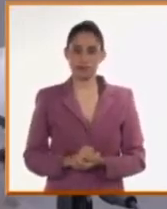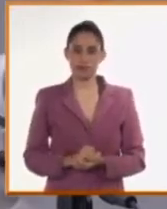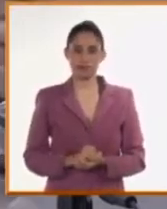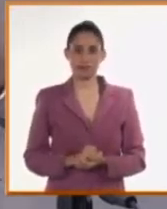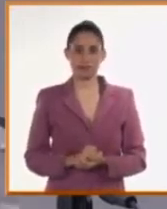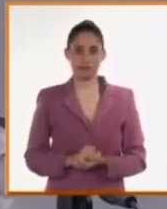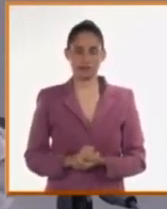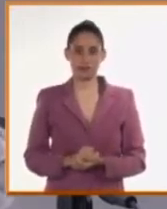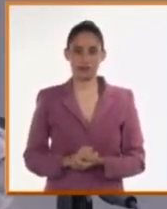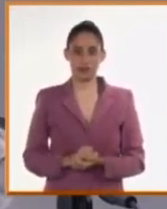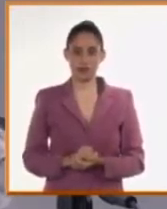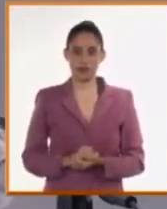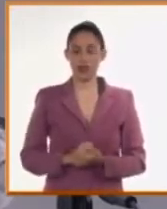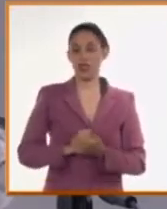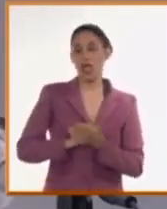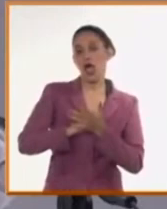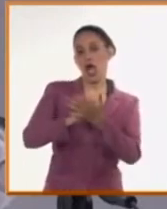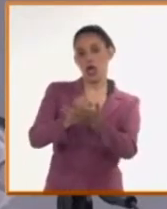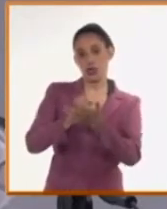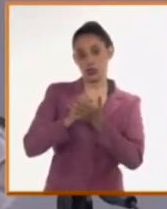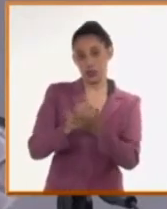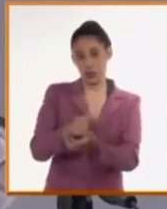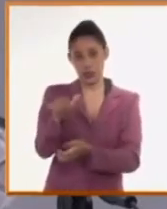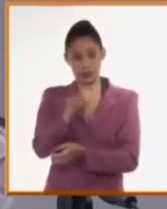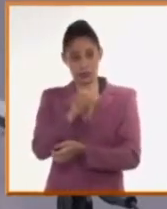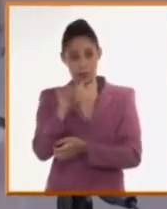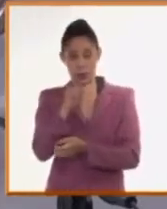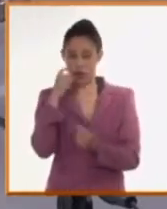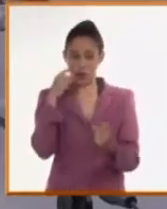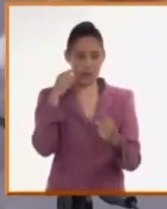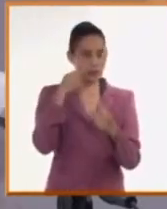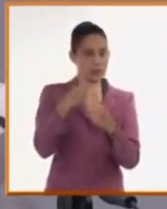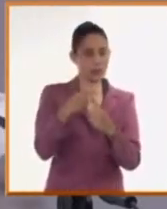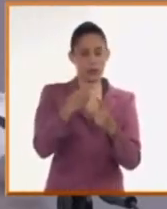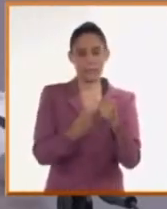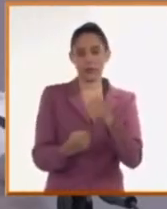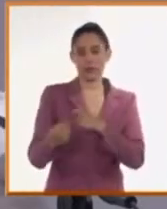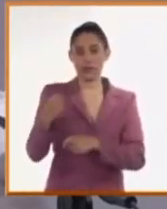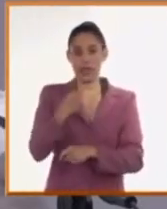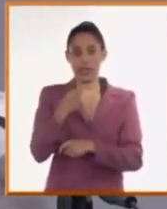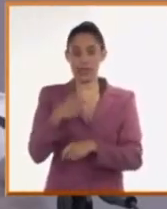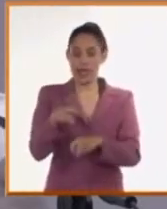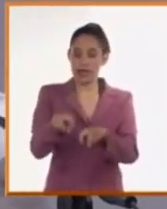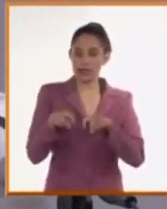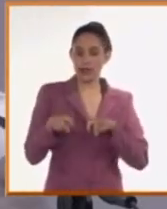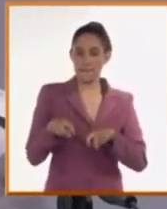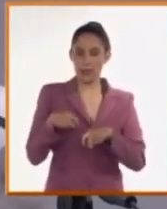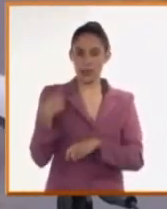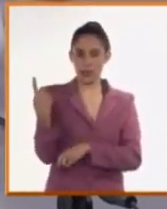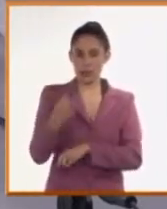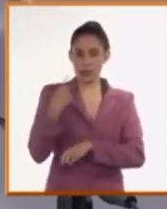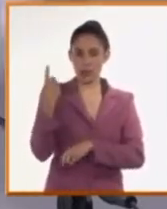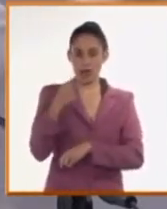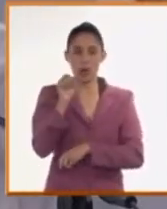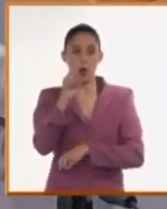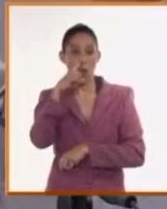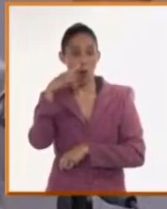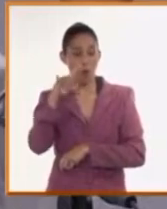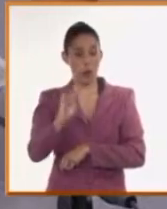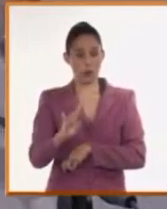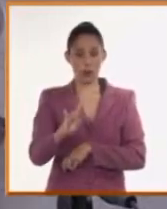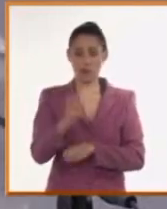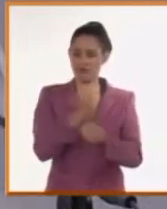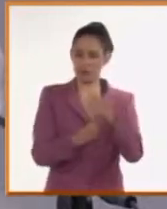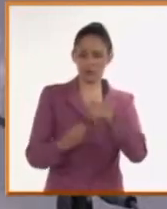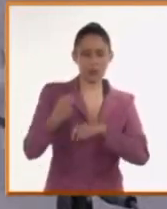desde el envío de una misión de la asamblea general de Naciones Unidas que es el órgano